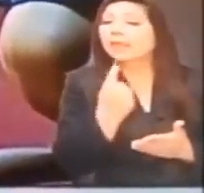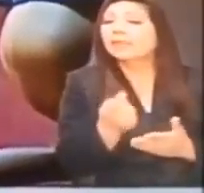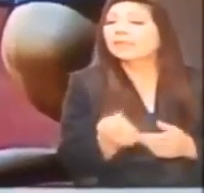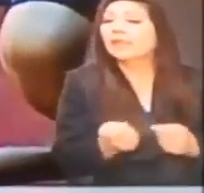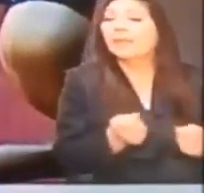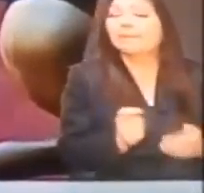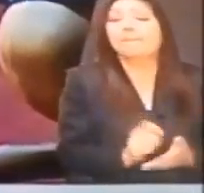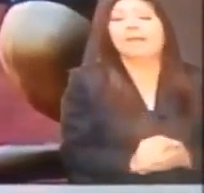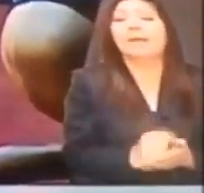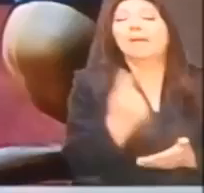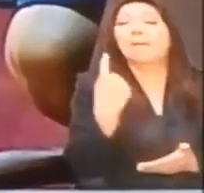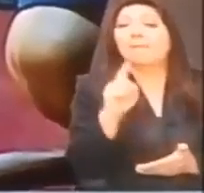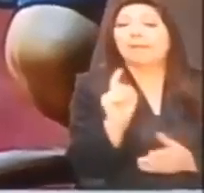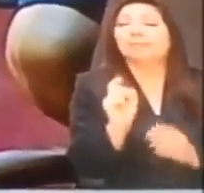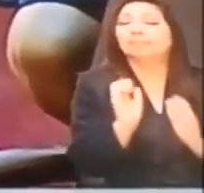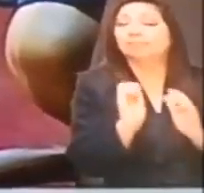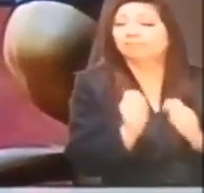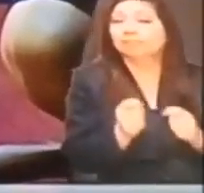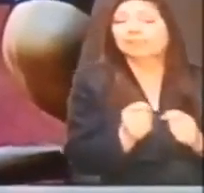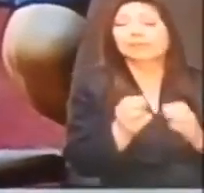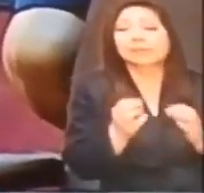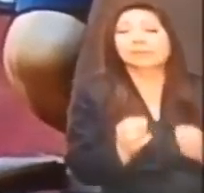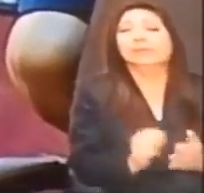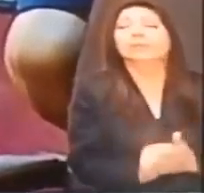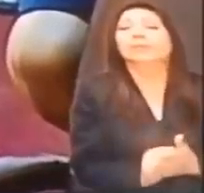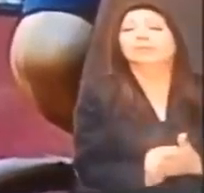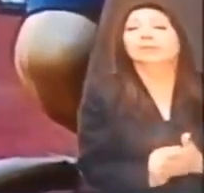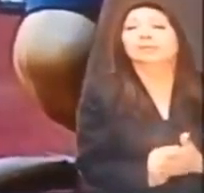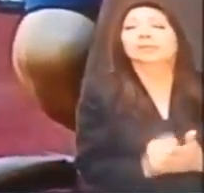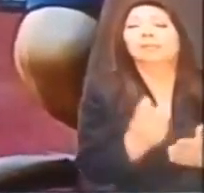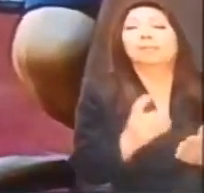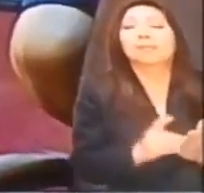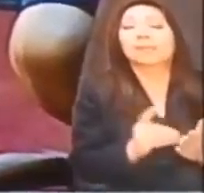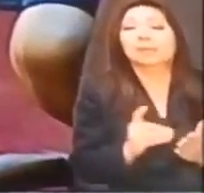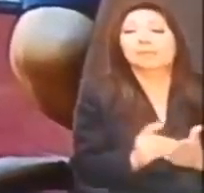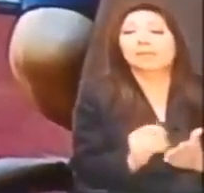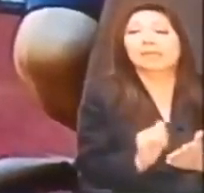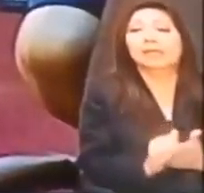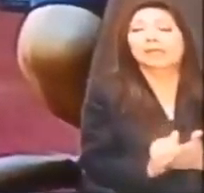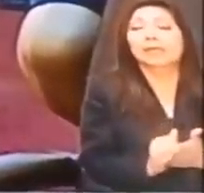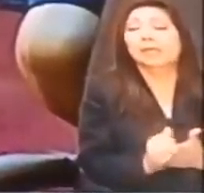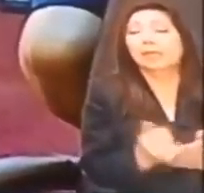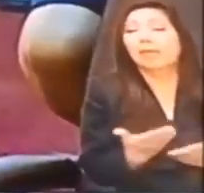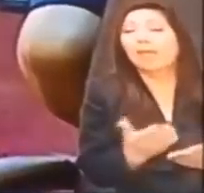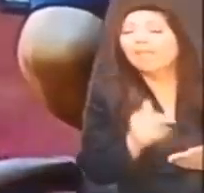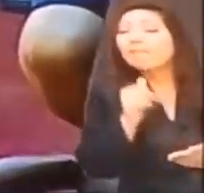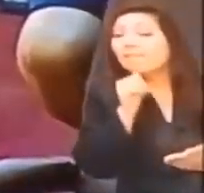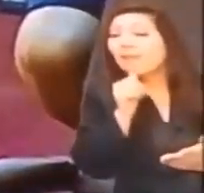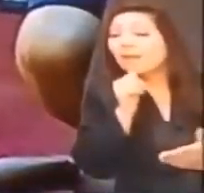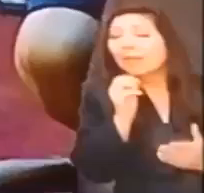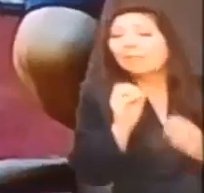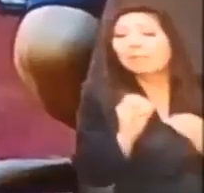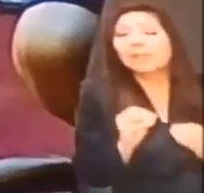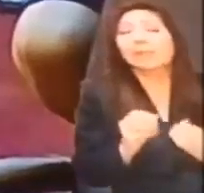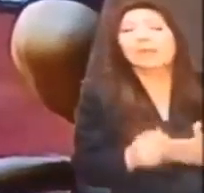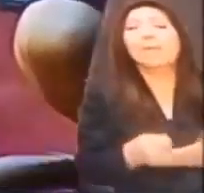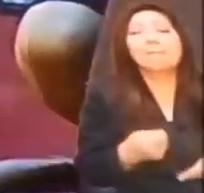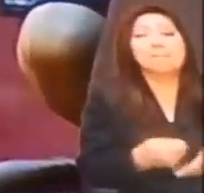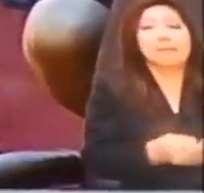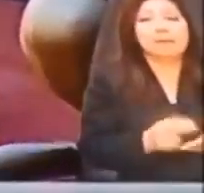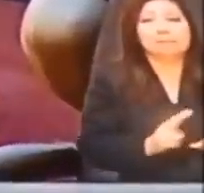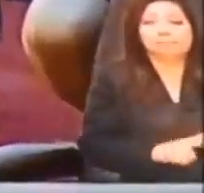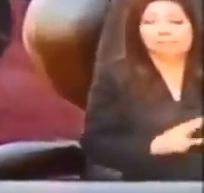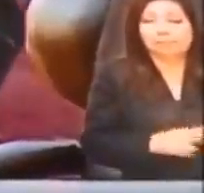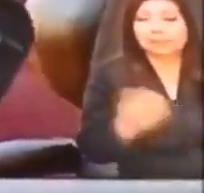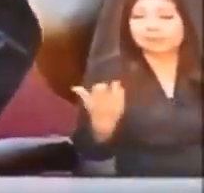un mecanismo para efectuar la donación, define un régimen de disponibilidad en caso de faltas y propone un régimen tributario